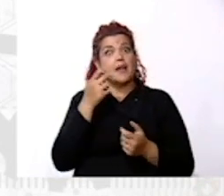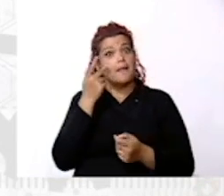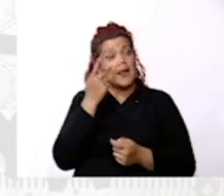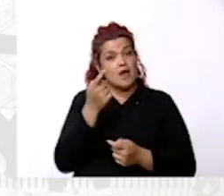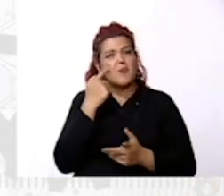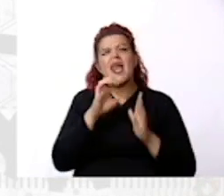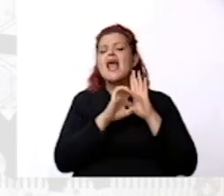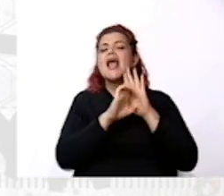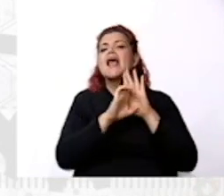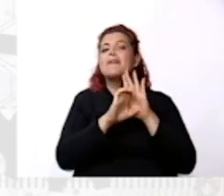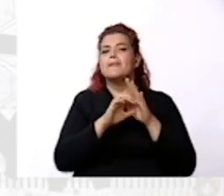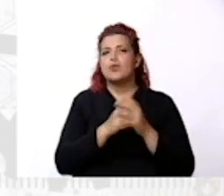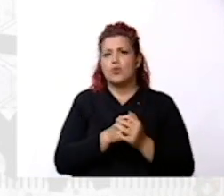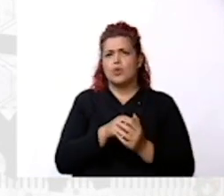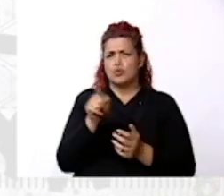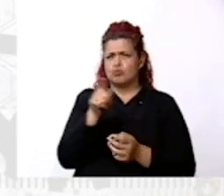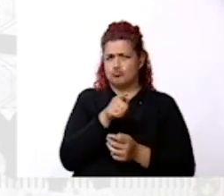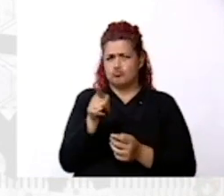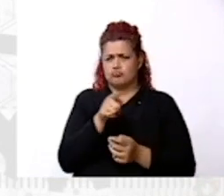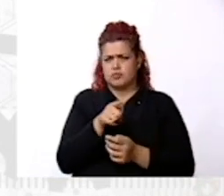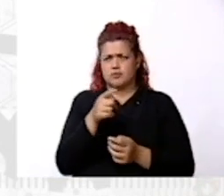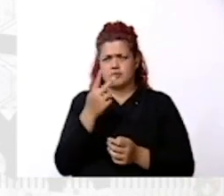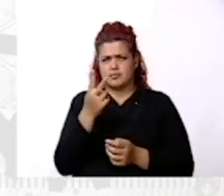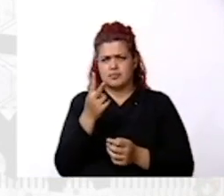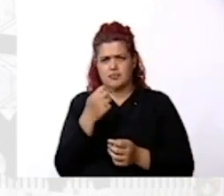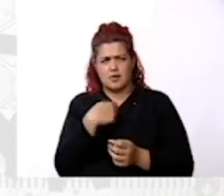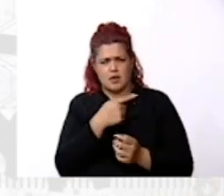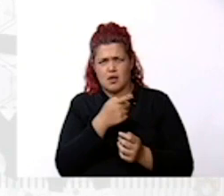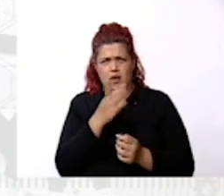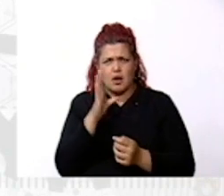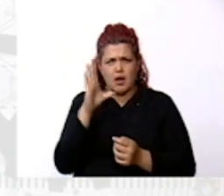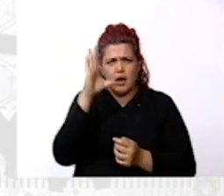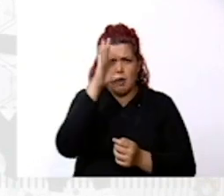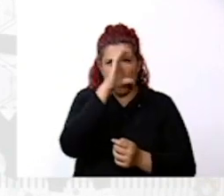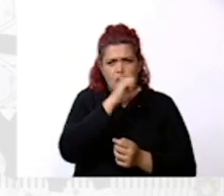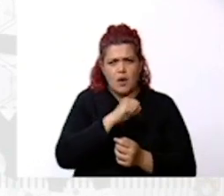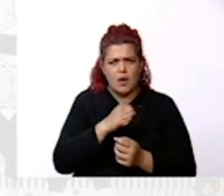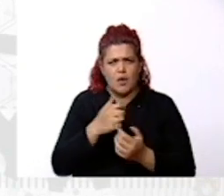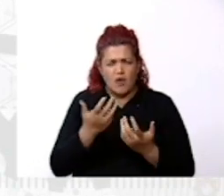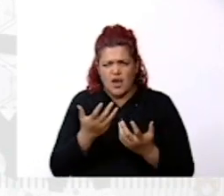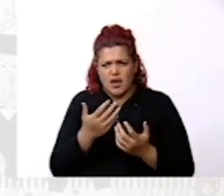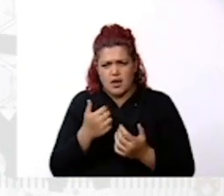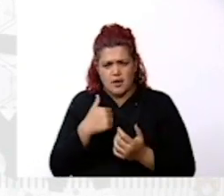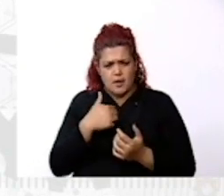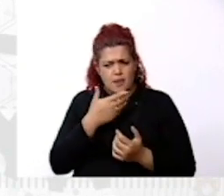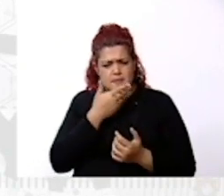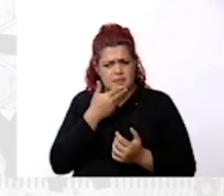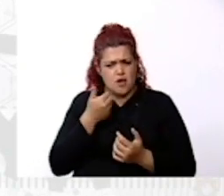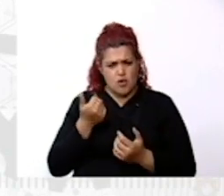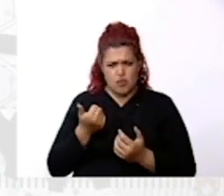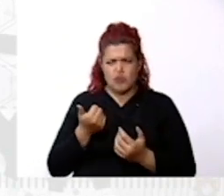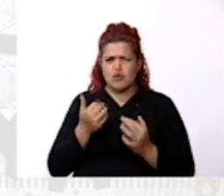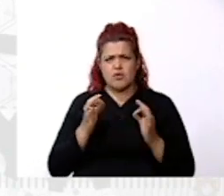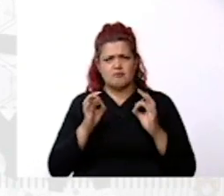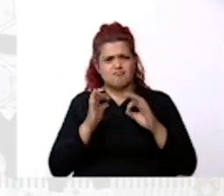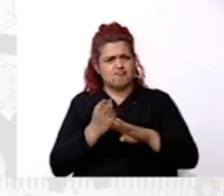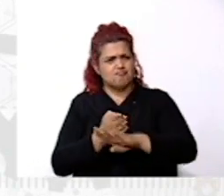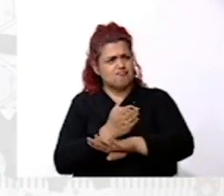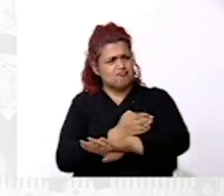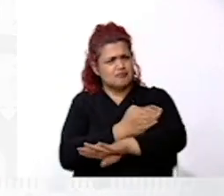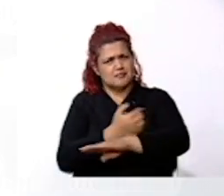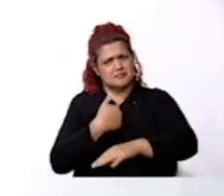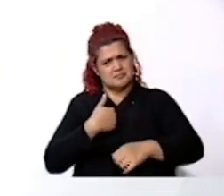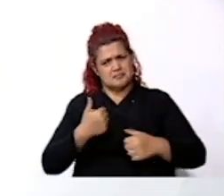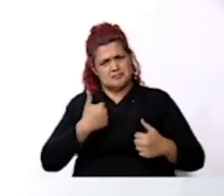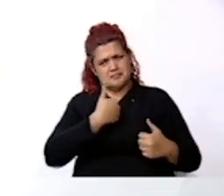unos ejemplos y ustedes junto conmigo van descubriendo en qué nos benefician este otro grupo de máquinas que vamos a